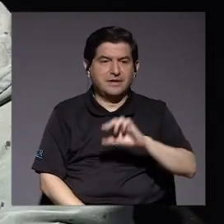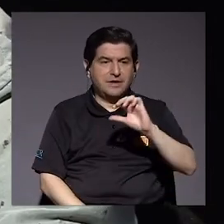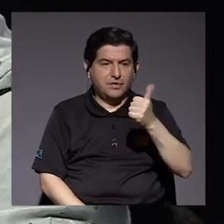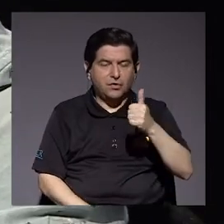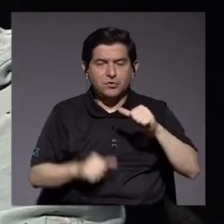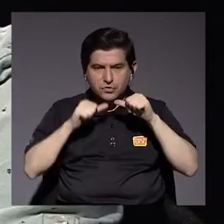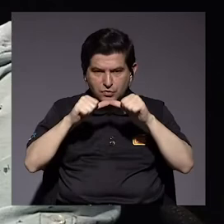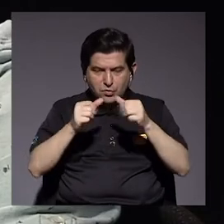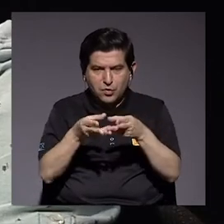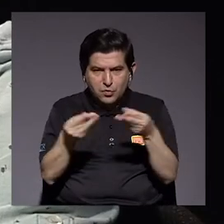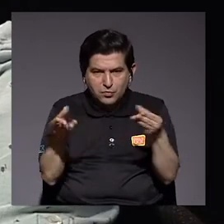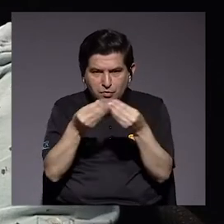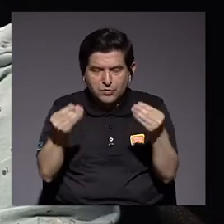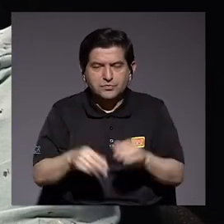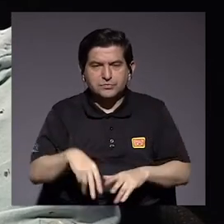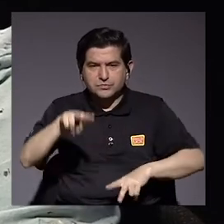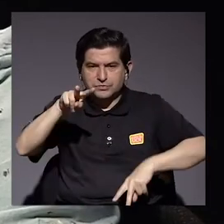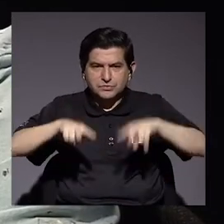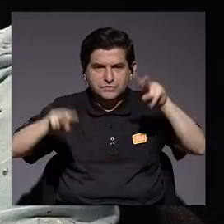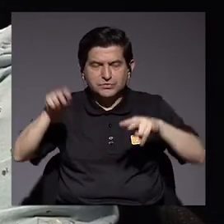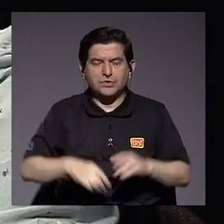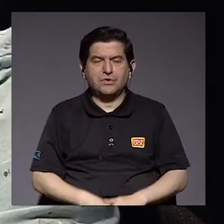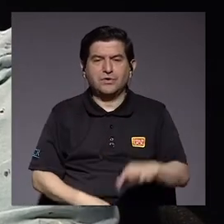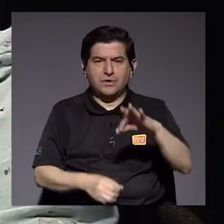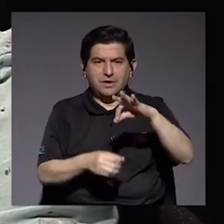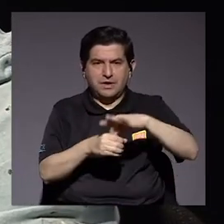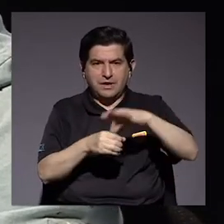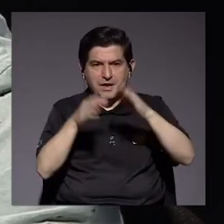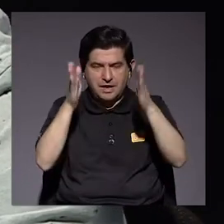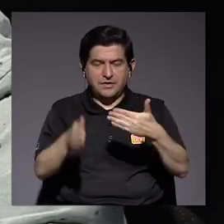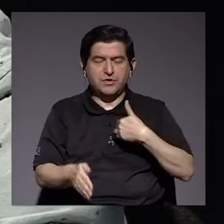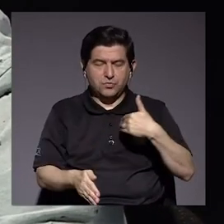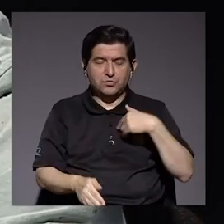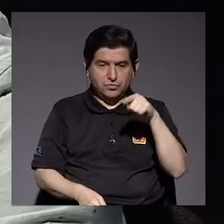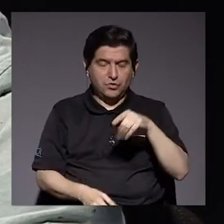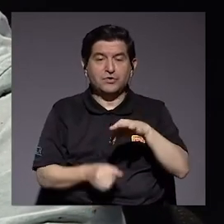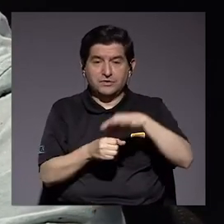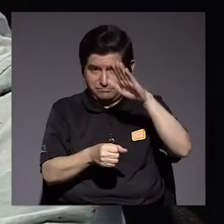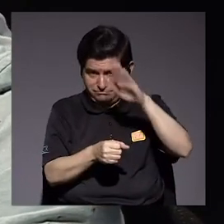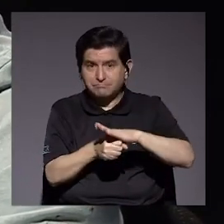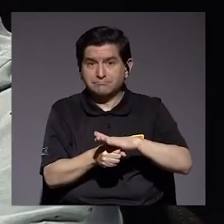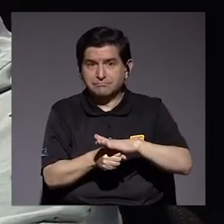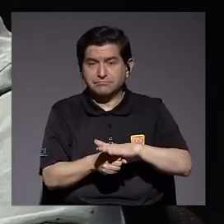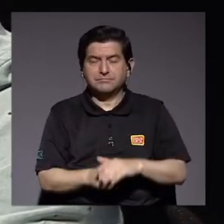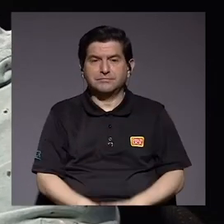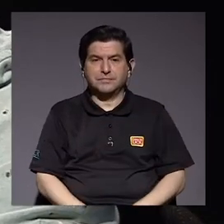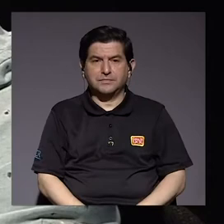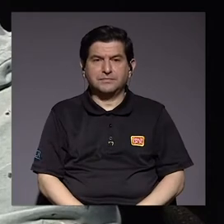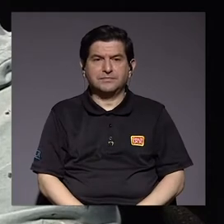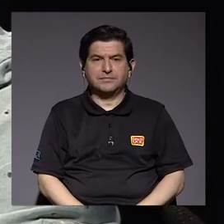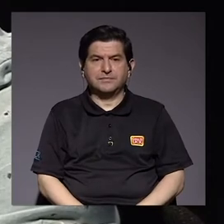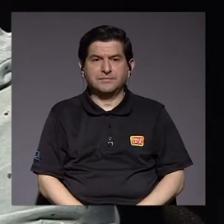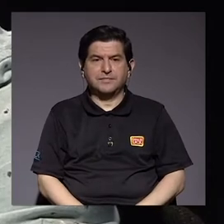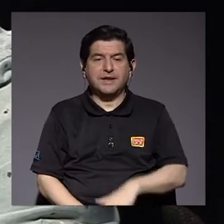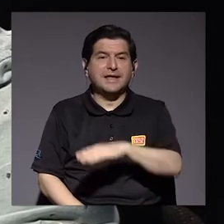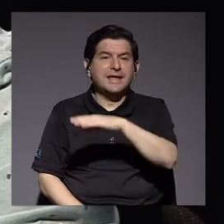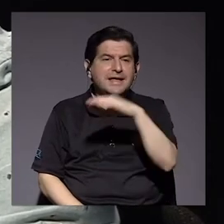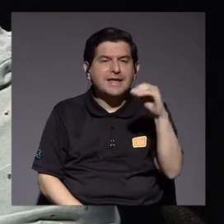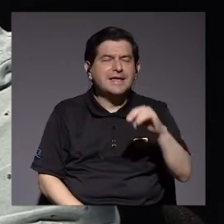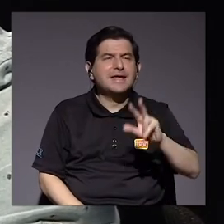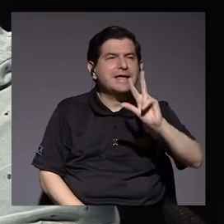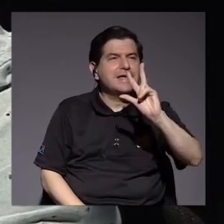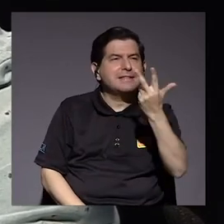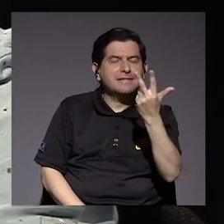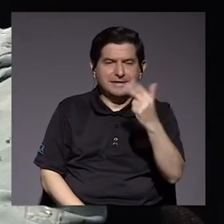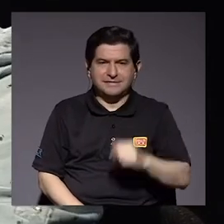La continuación de la producción de las variedades es que el agricultor disponga de semilla de estas variedades, variedades mejoradas. Uh-huh. Y